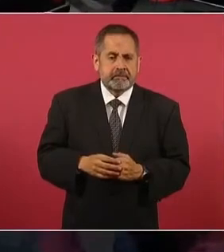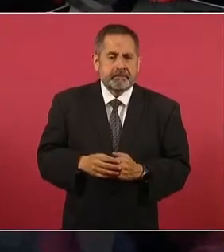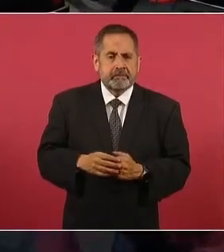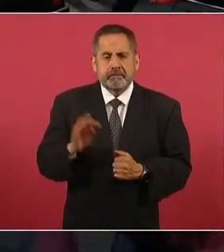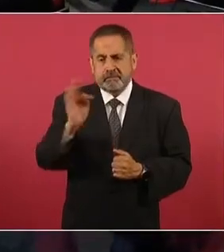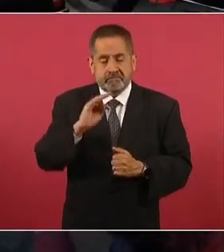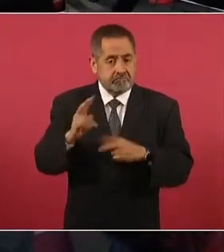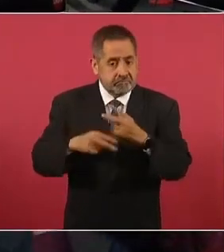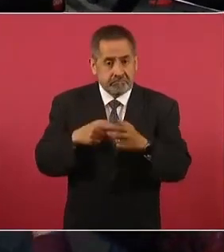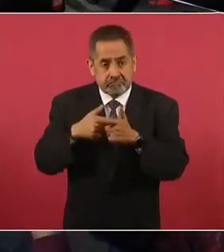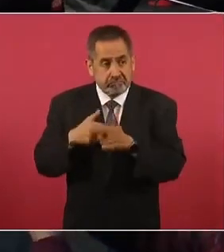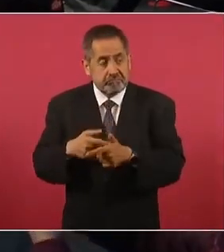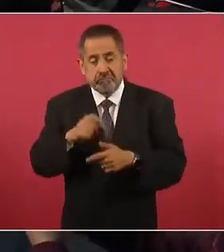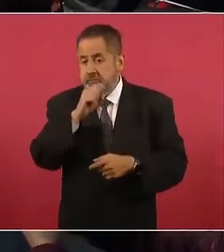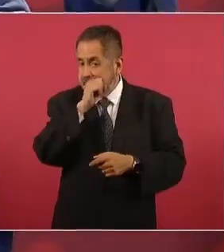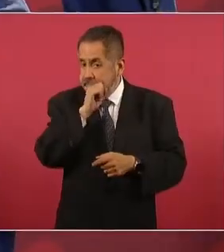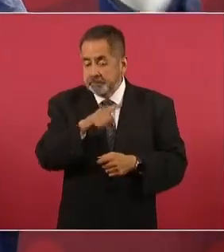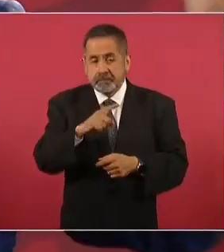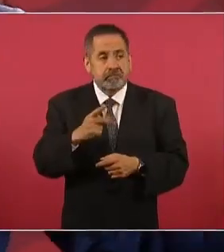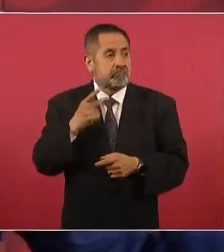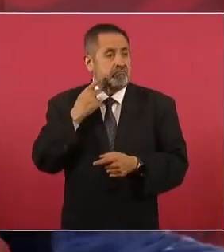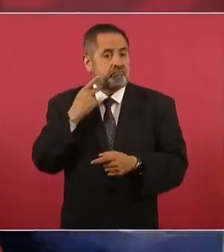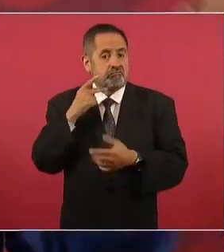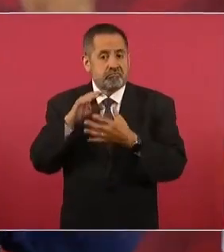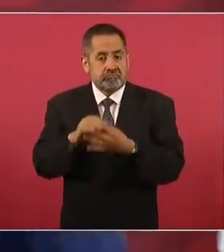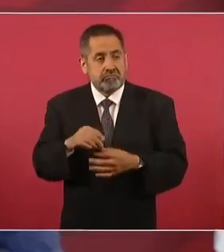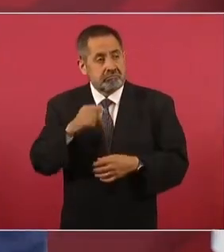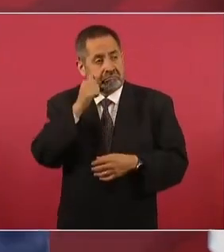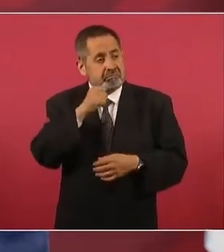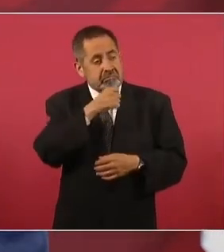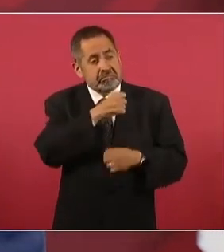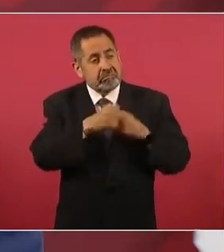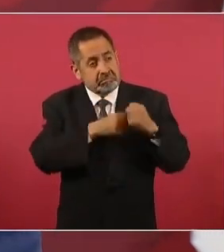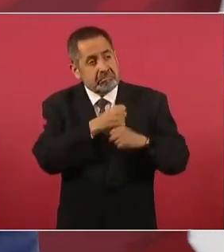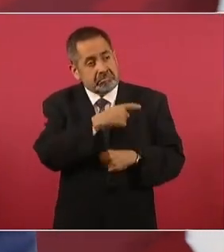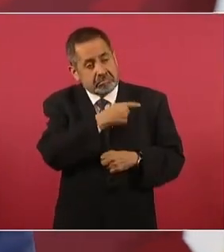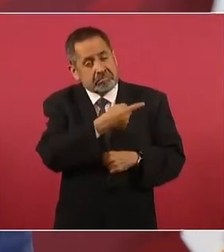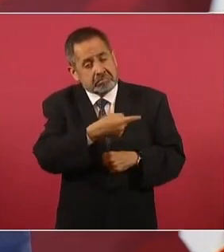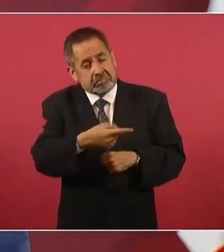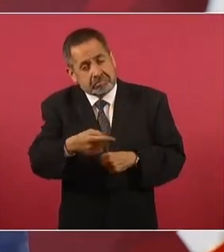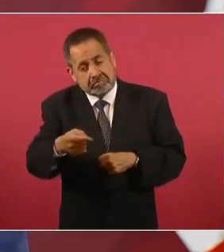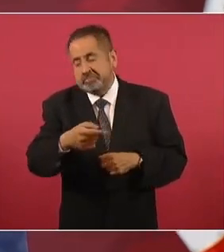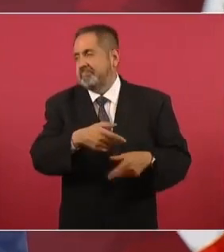Si se va a seguir con la misma política de siempre,